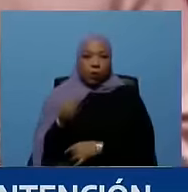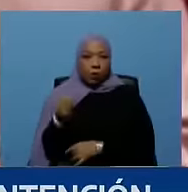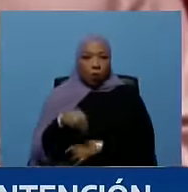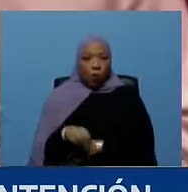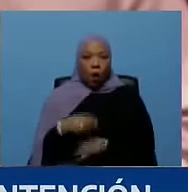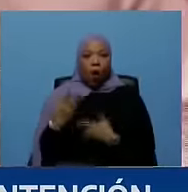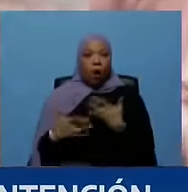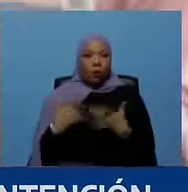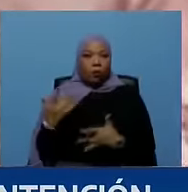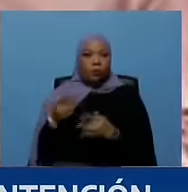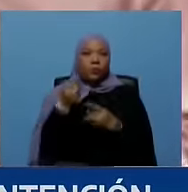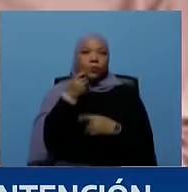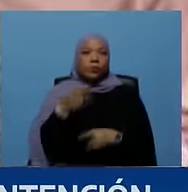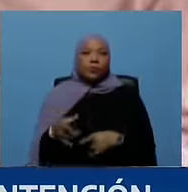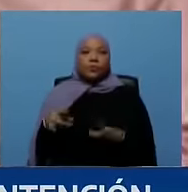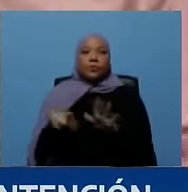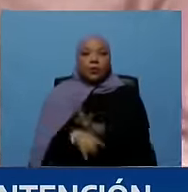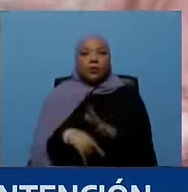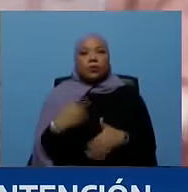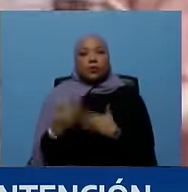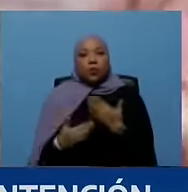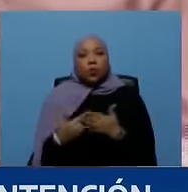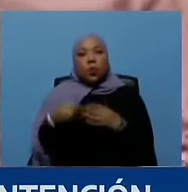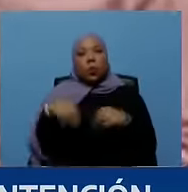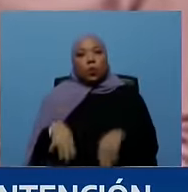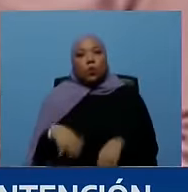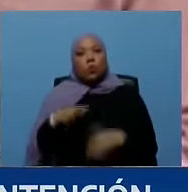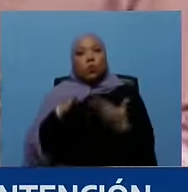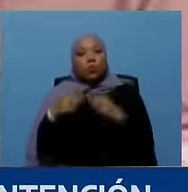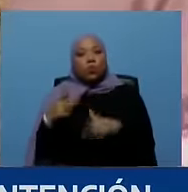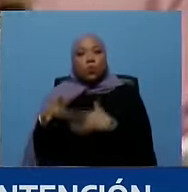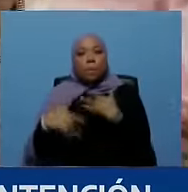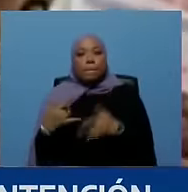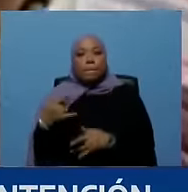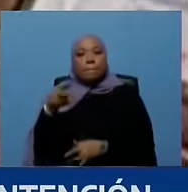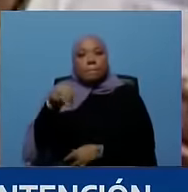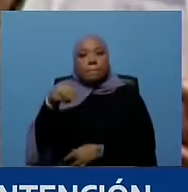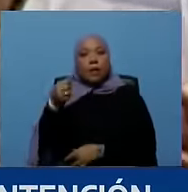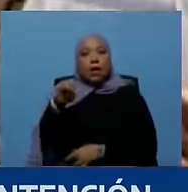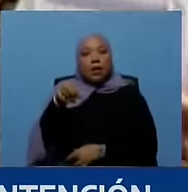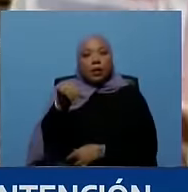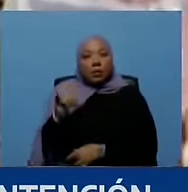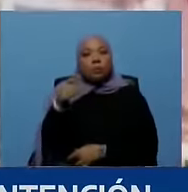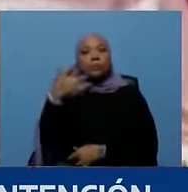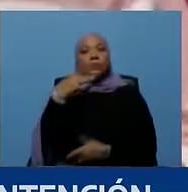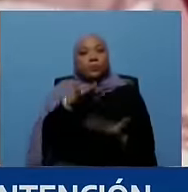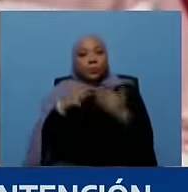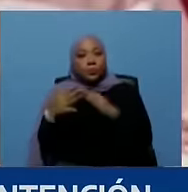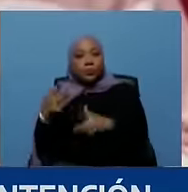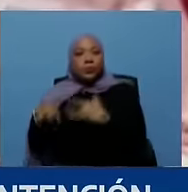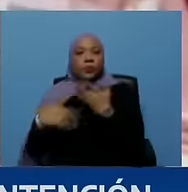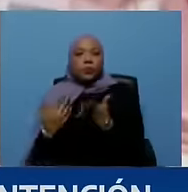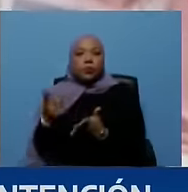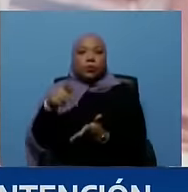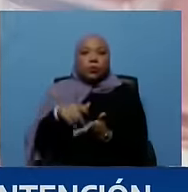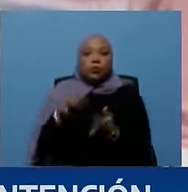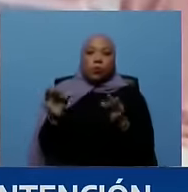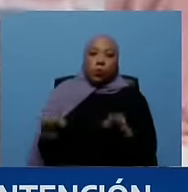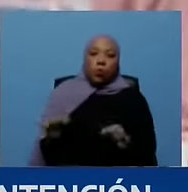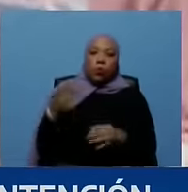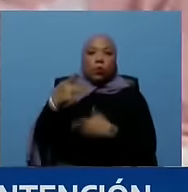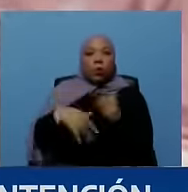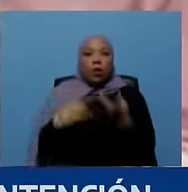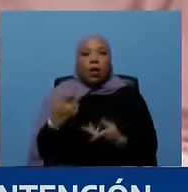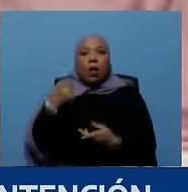y como hemos derrotado a los fascistas y tenemos que derrotarlos completamente, María, esta comuna centro-este, Lago